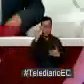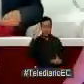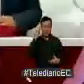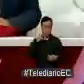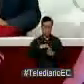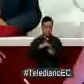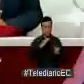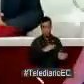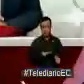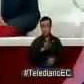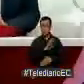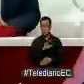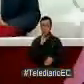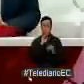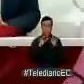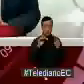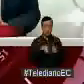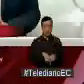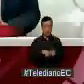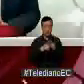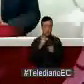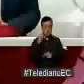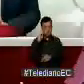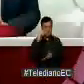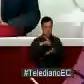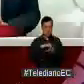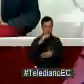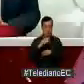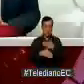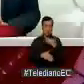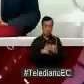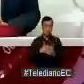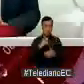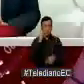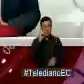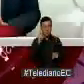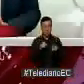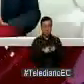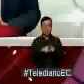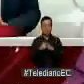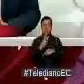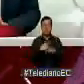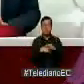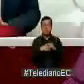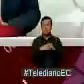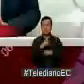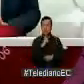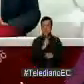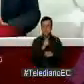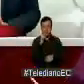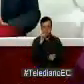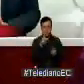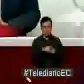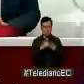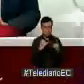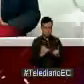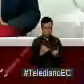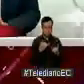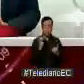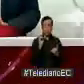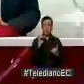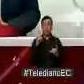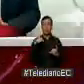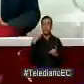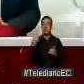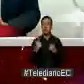electorales? Si ustedes empiezan y el gobierno empieza con el proceso de negociación del acuerdo comercial, ¿qué nos garantiza que el acuerdo se haga efectivo este año